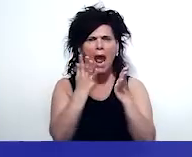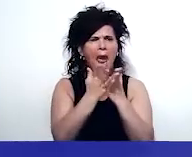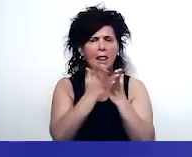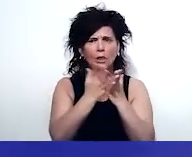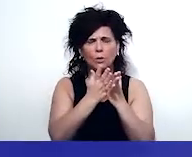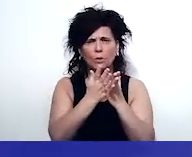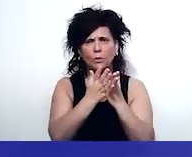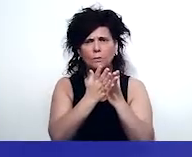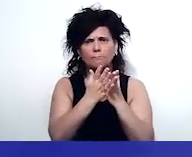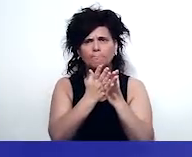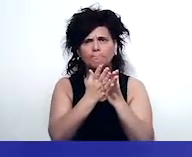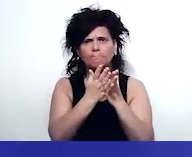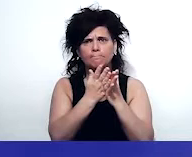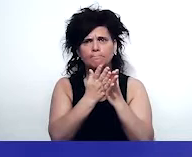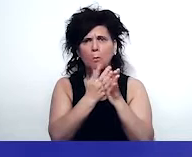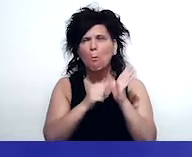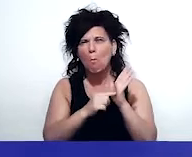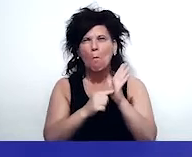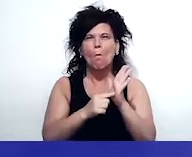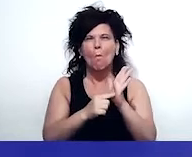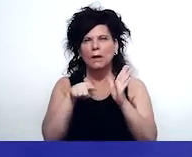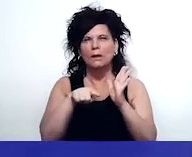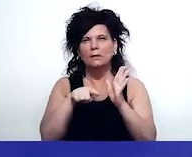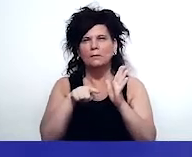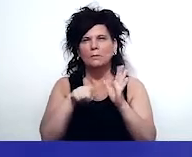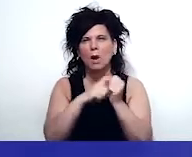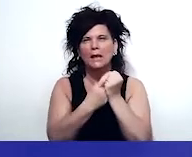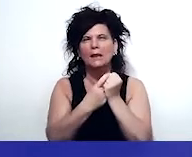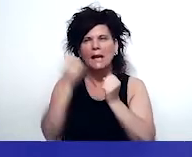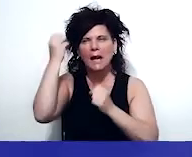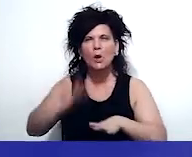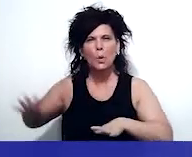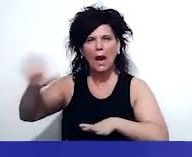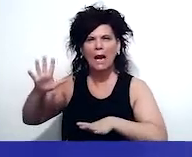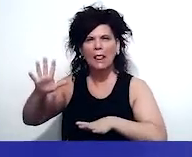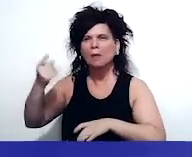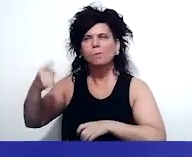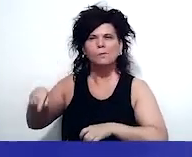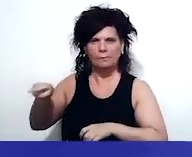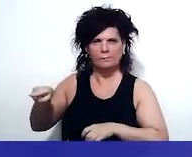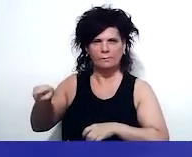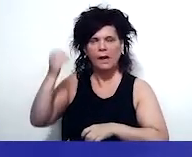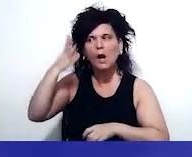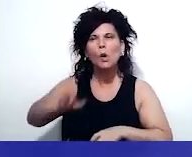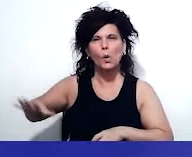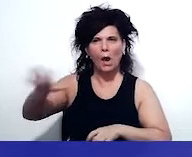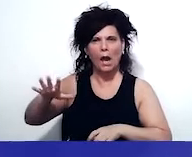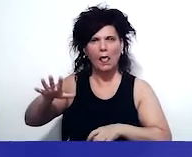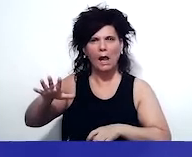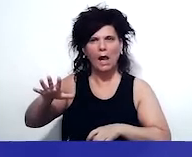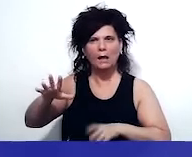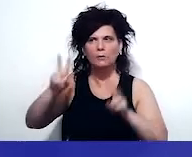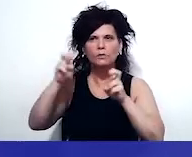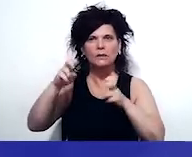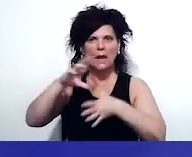Muchos estudios indican qué pasa con Internet en la ruralidad. La ruralidad es un tema relevante